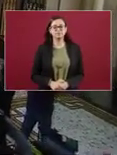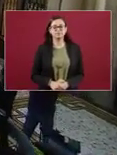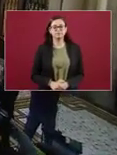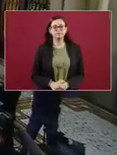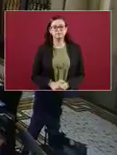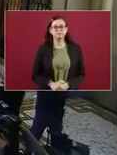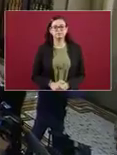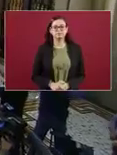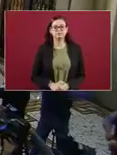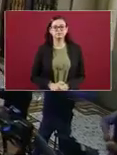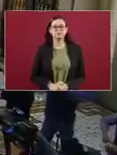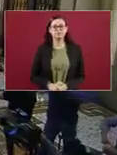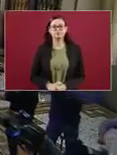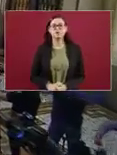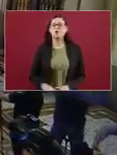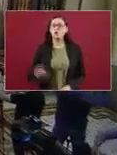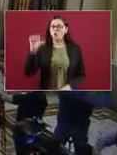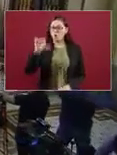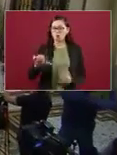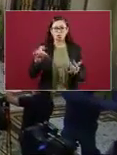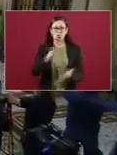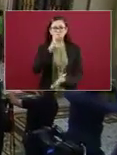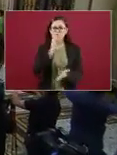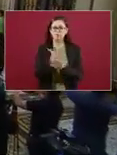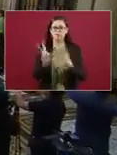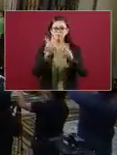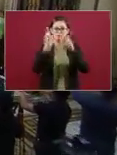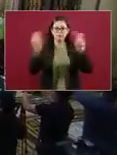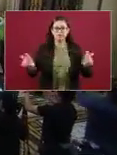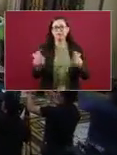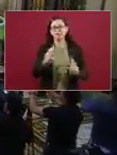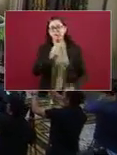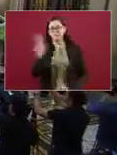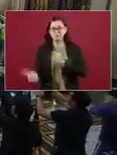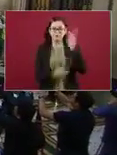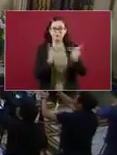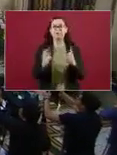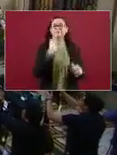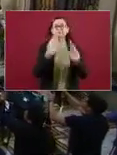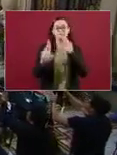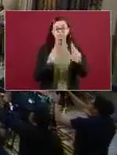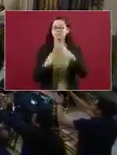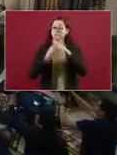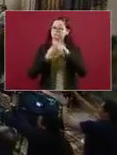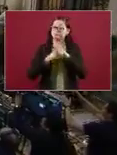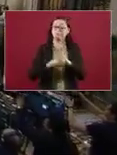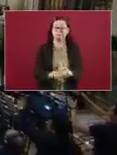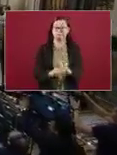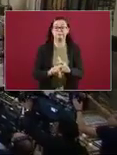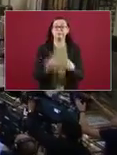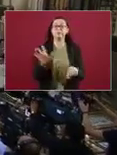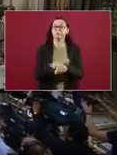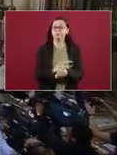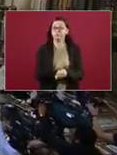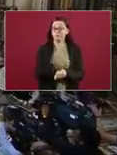Hoy contestamos preguntas y respuestas. Comenzamos porque tenemos